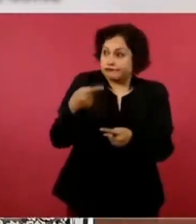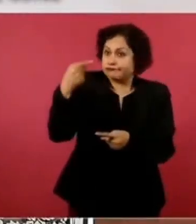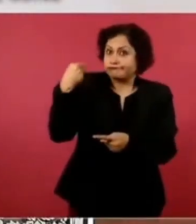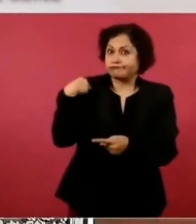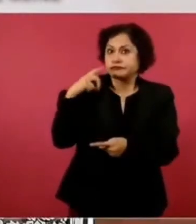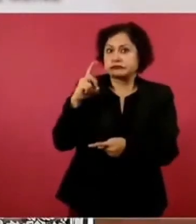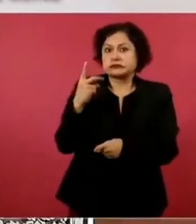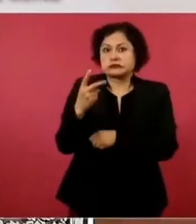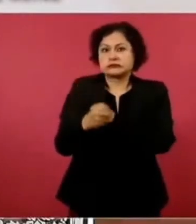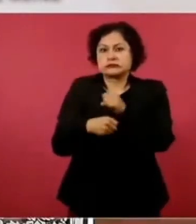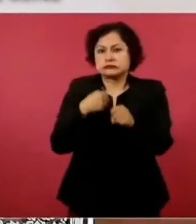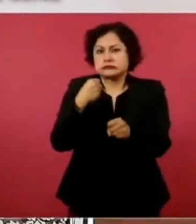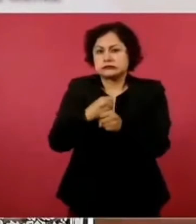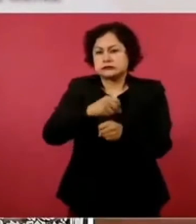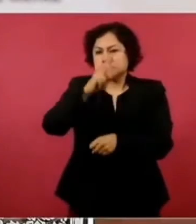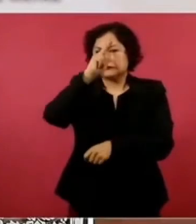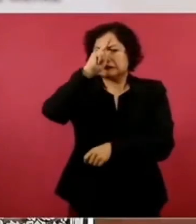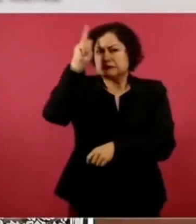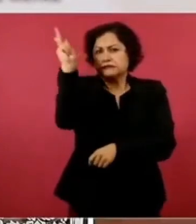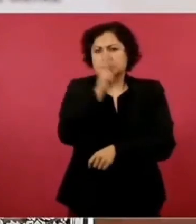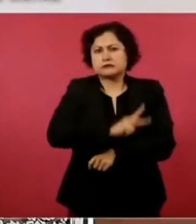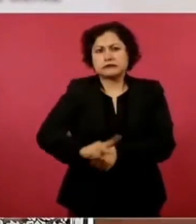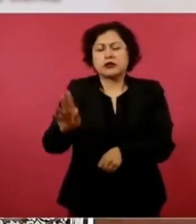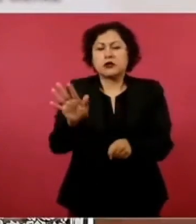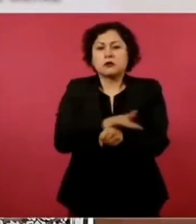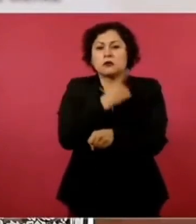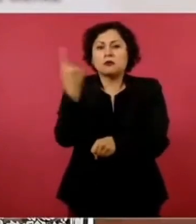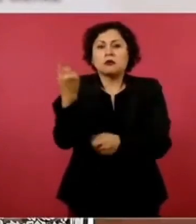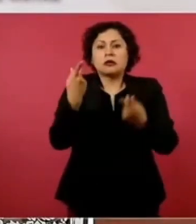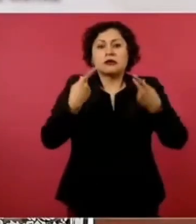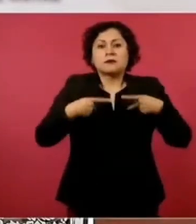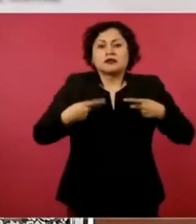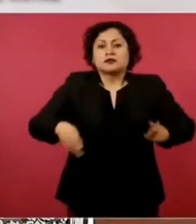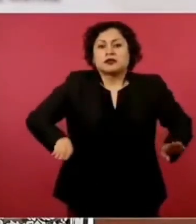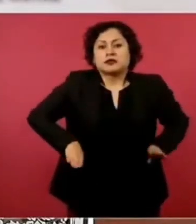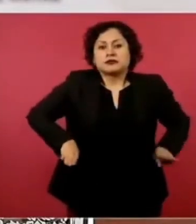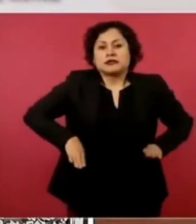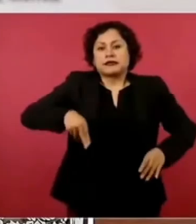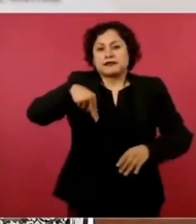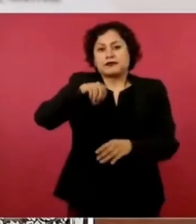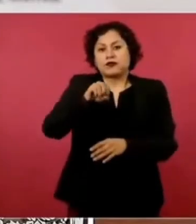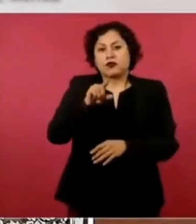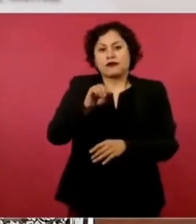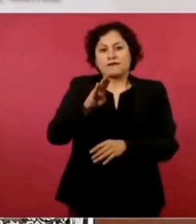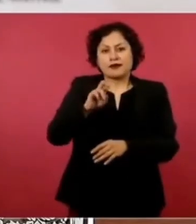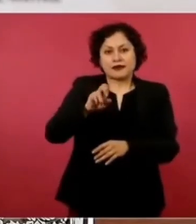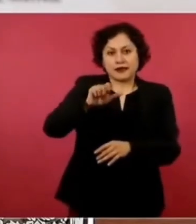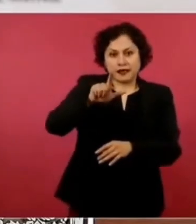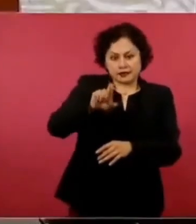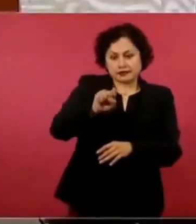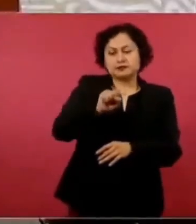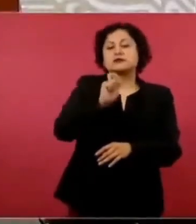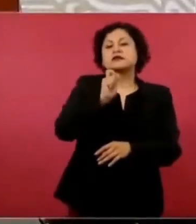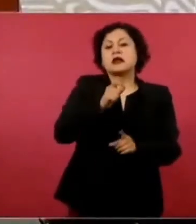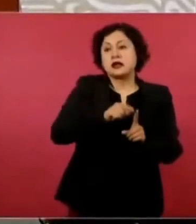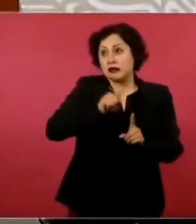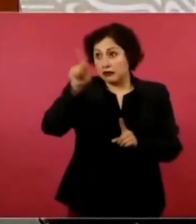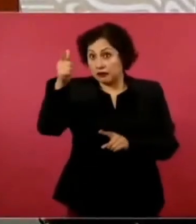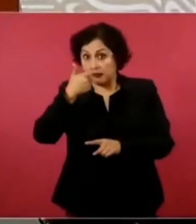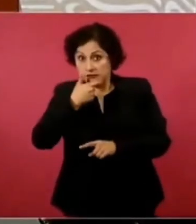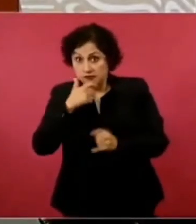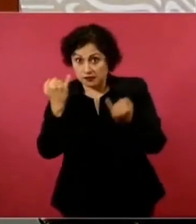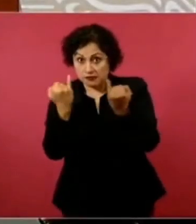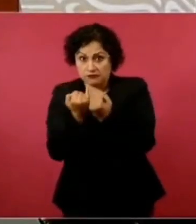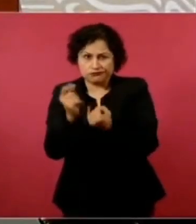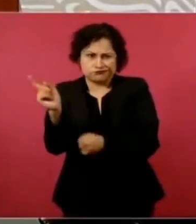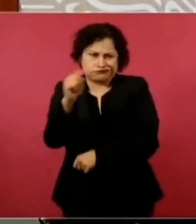eran como los de Inglaterra, ¿verdad? Estos eran absolutamente corruptos. El